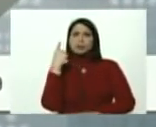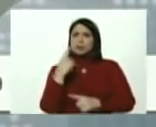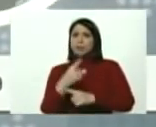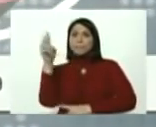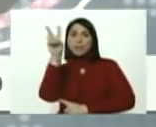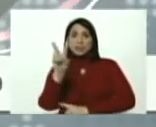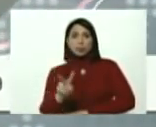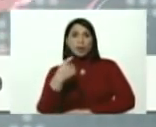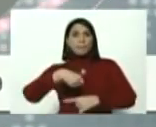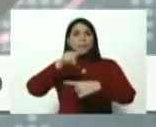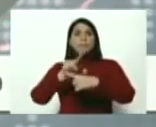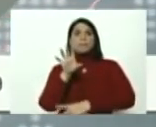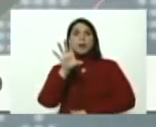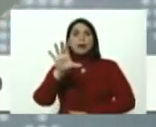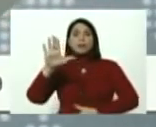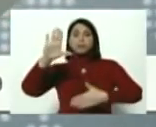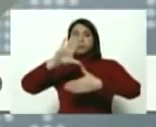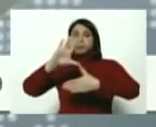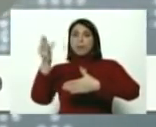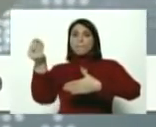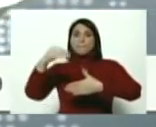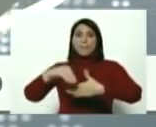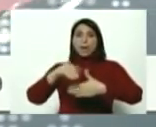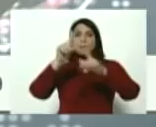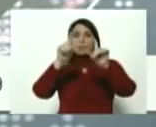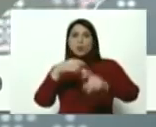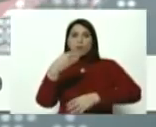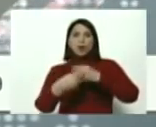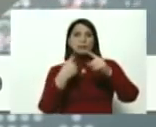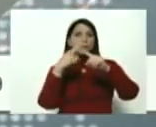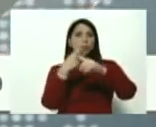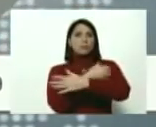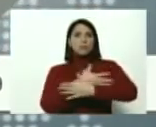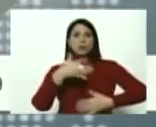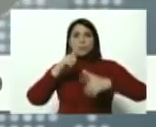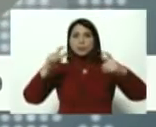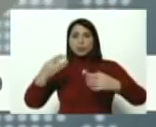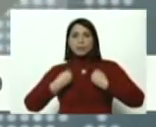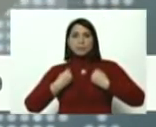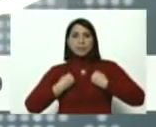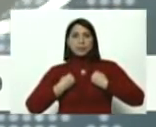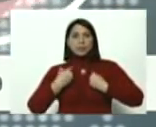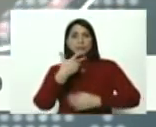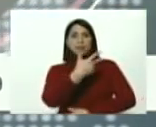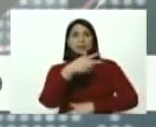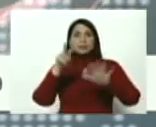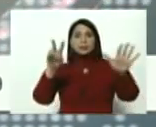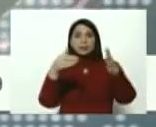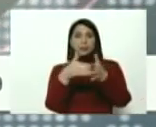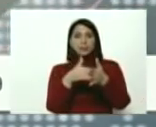uno de los países de este continente que más pruebas hace por millón de habitantes.